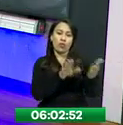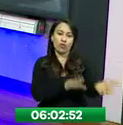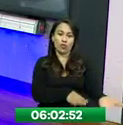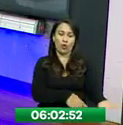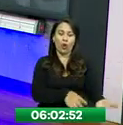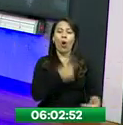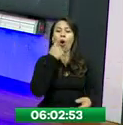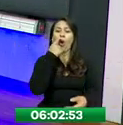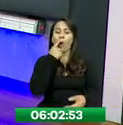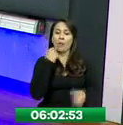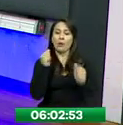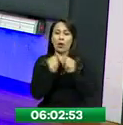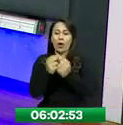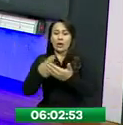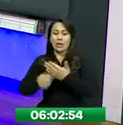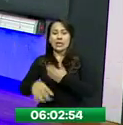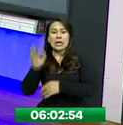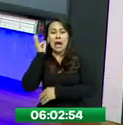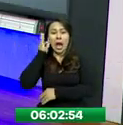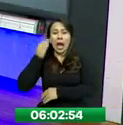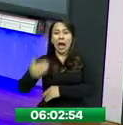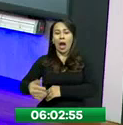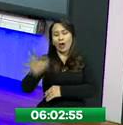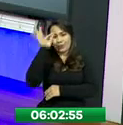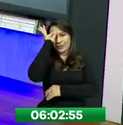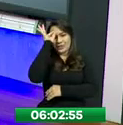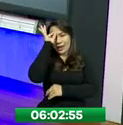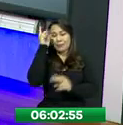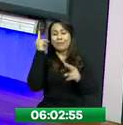hija se encuentran en estado crítico.